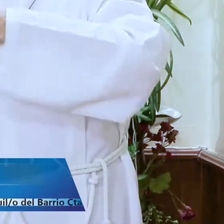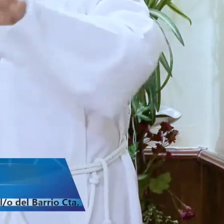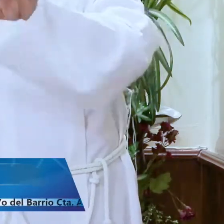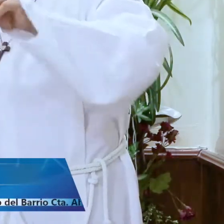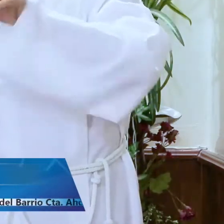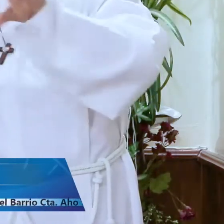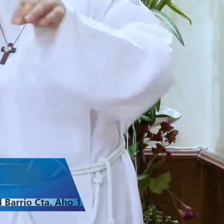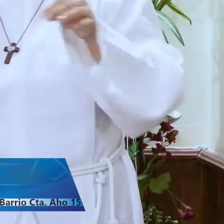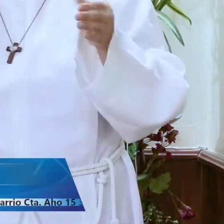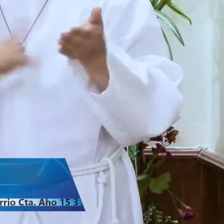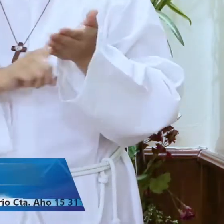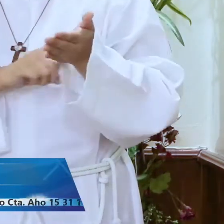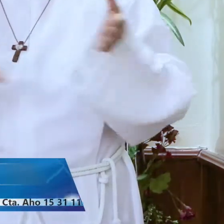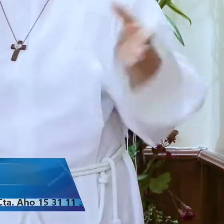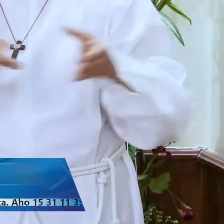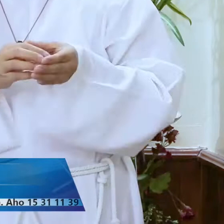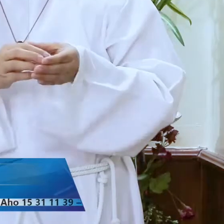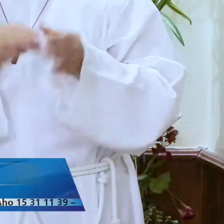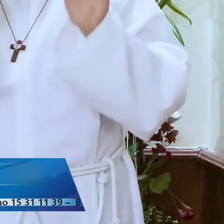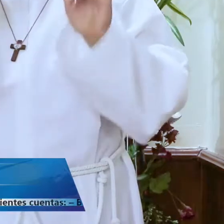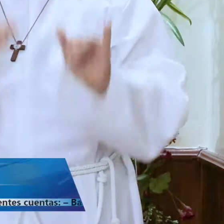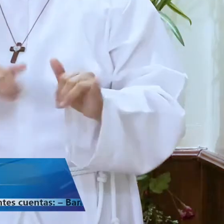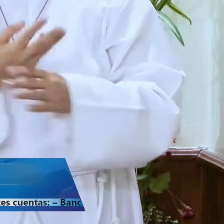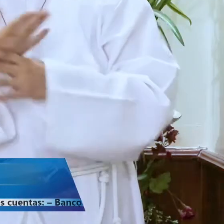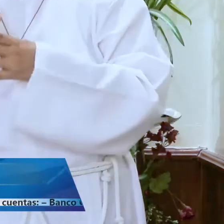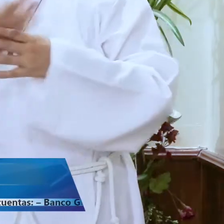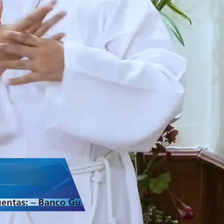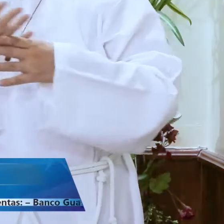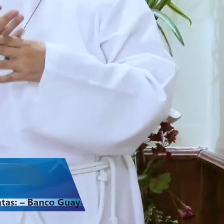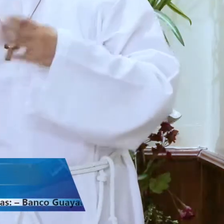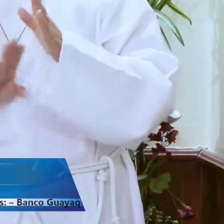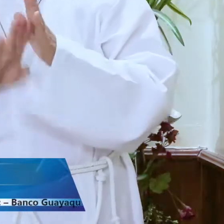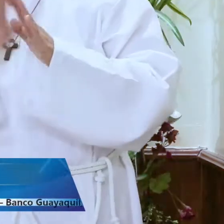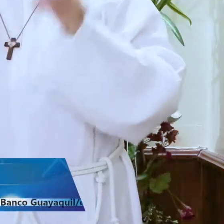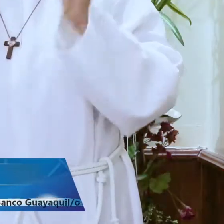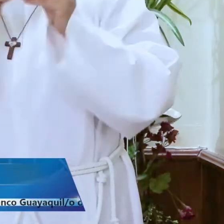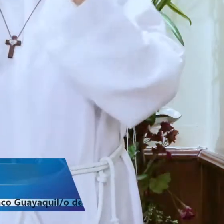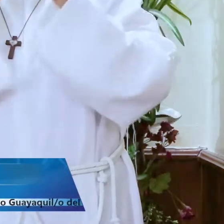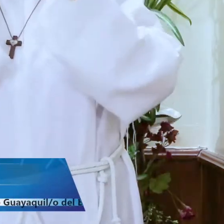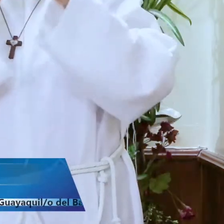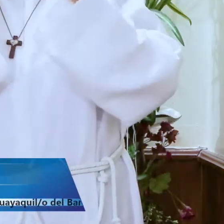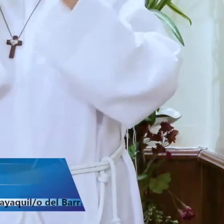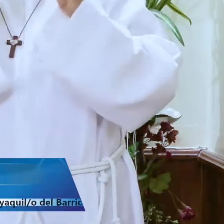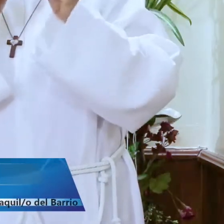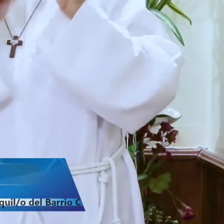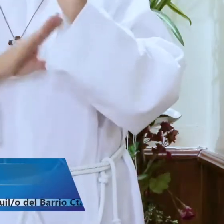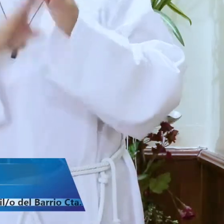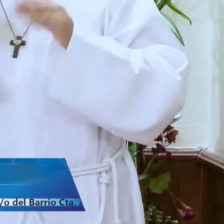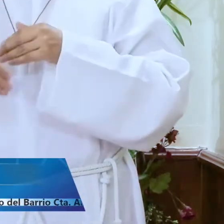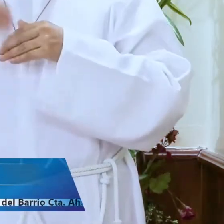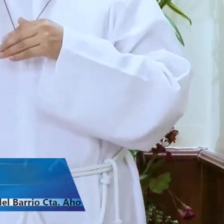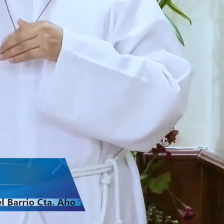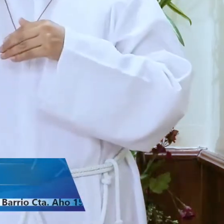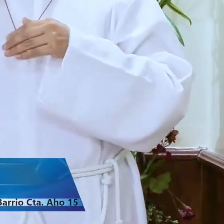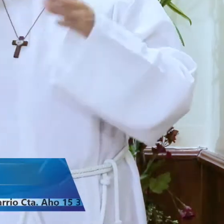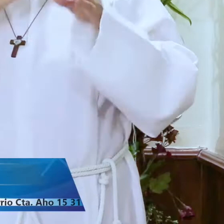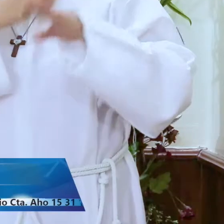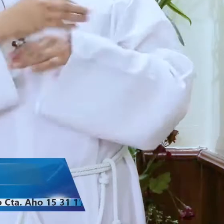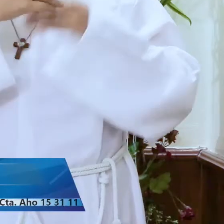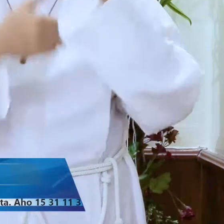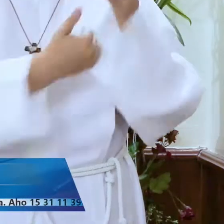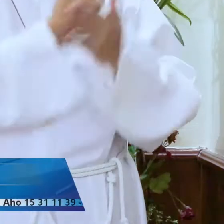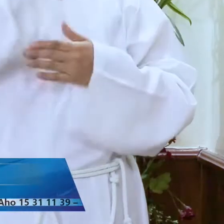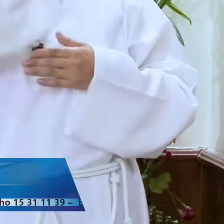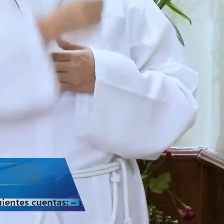para que ahí crezcan y se multipliquen les pondré pastores que las a paciente